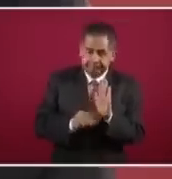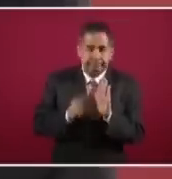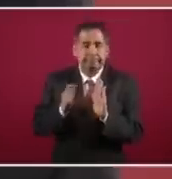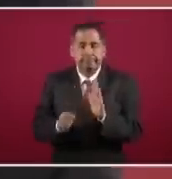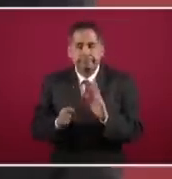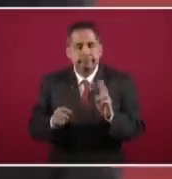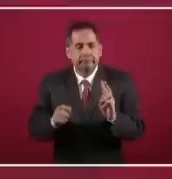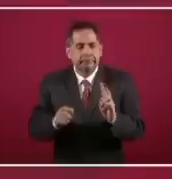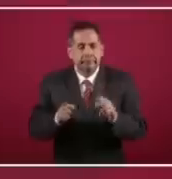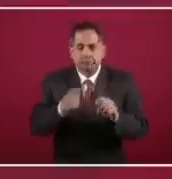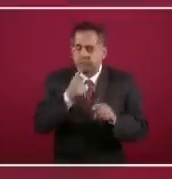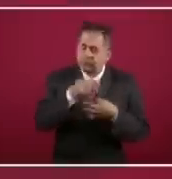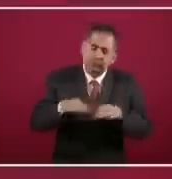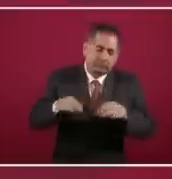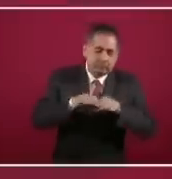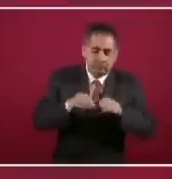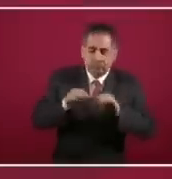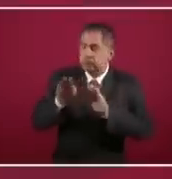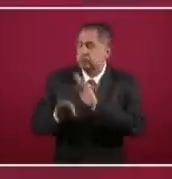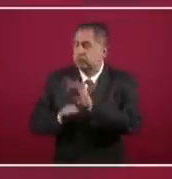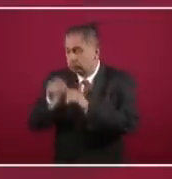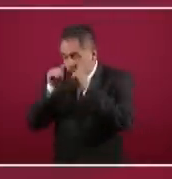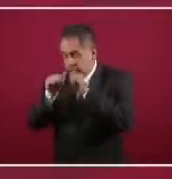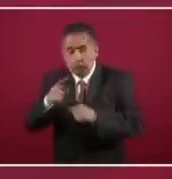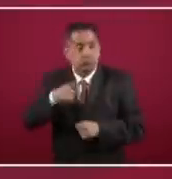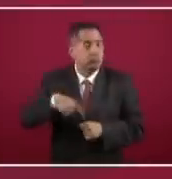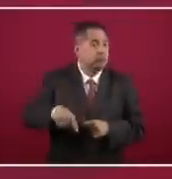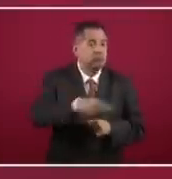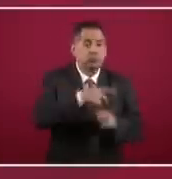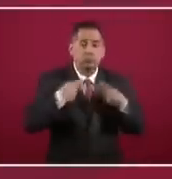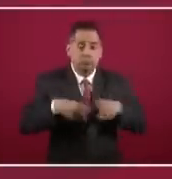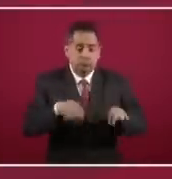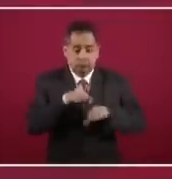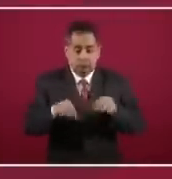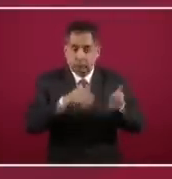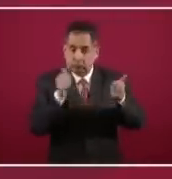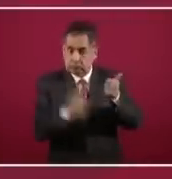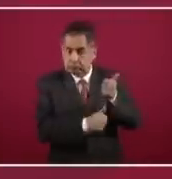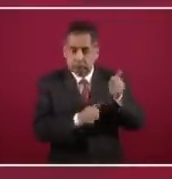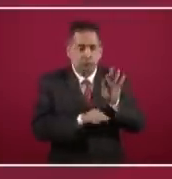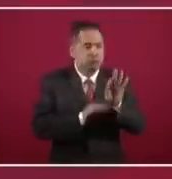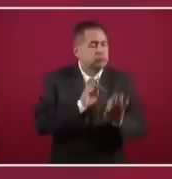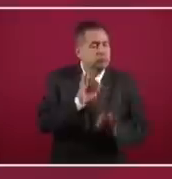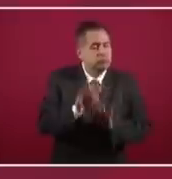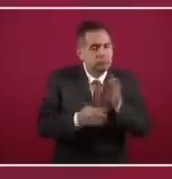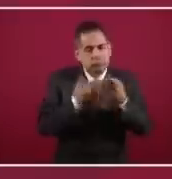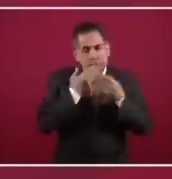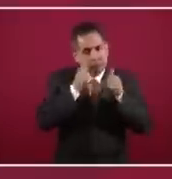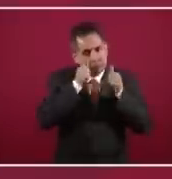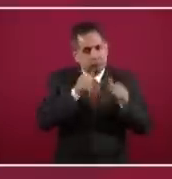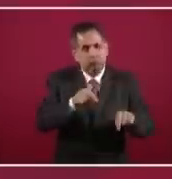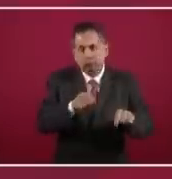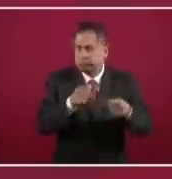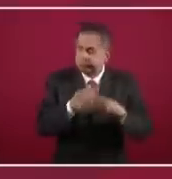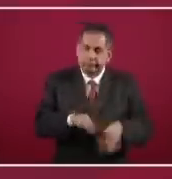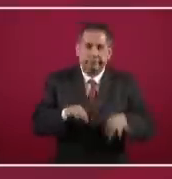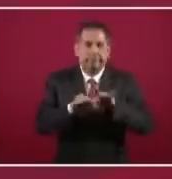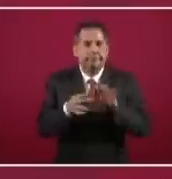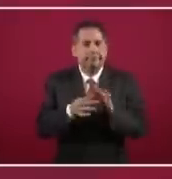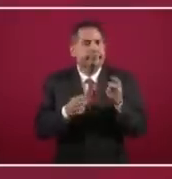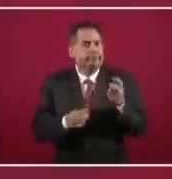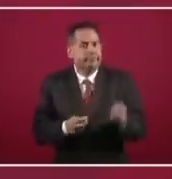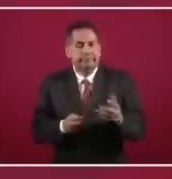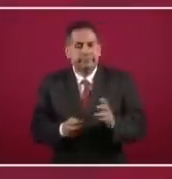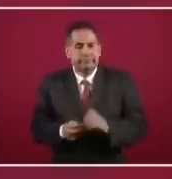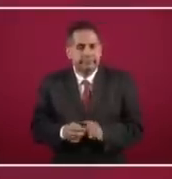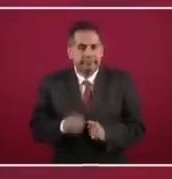el buen trato a sus trabajadores, que eso es importantísimo,